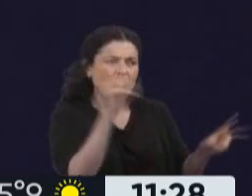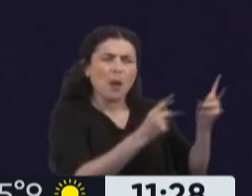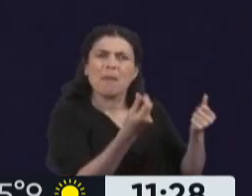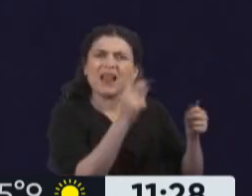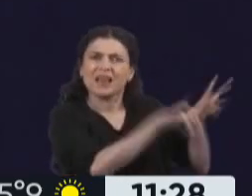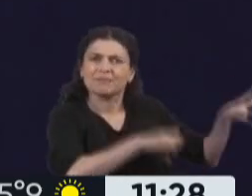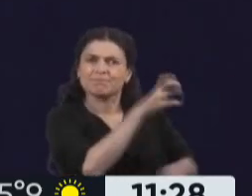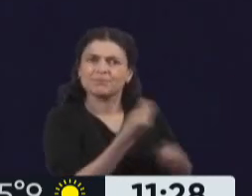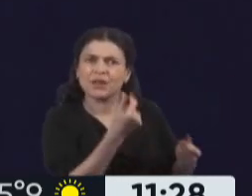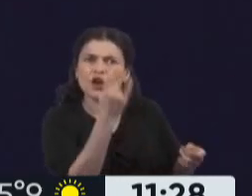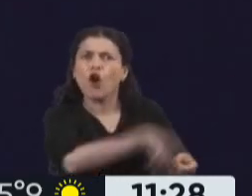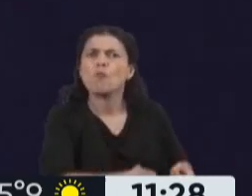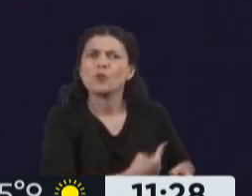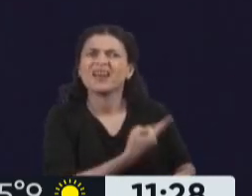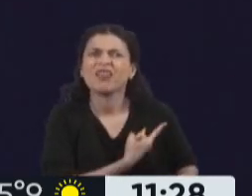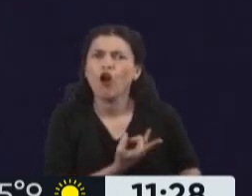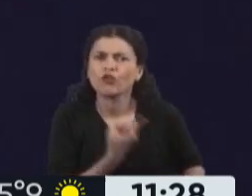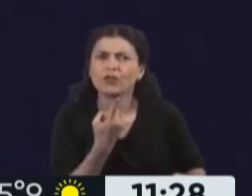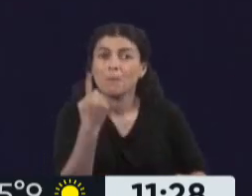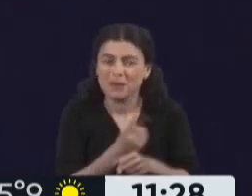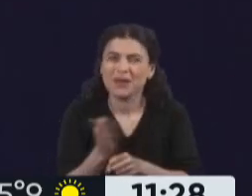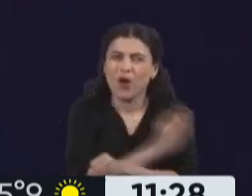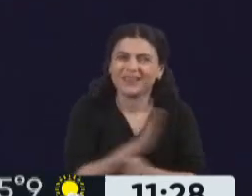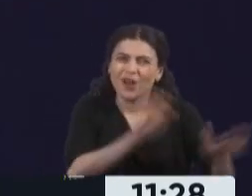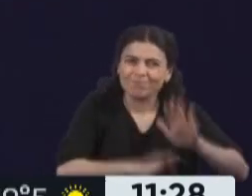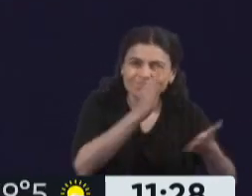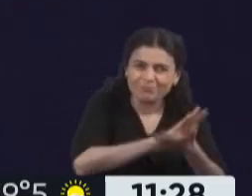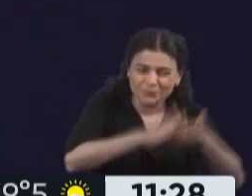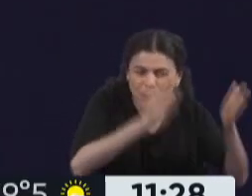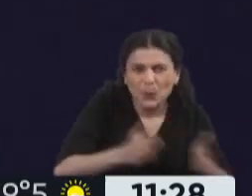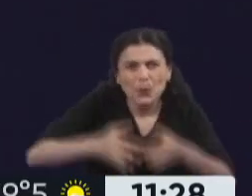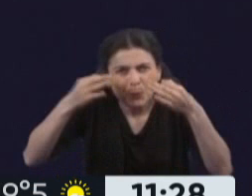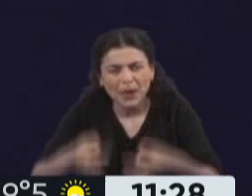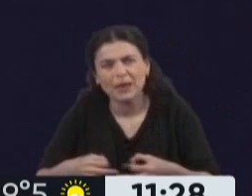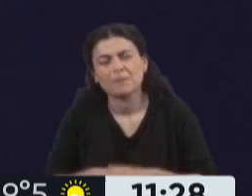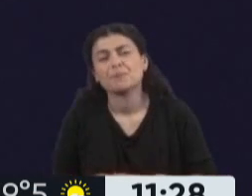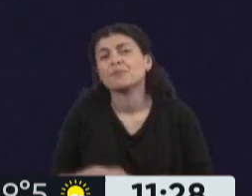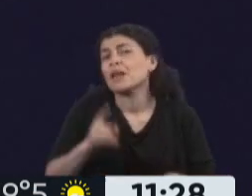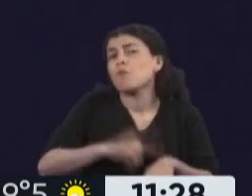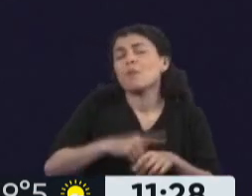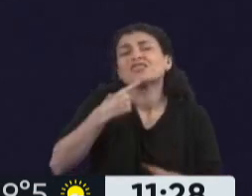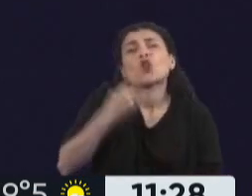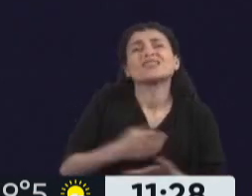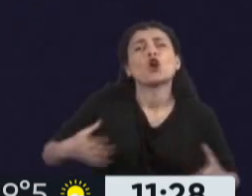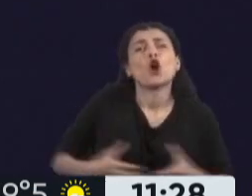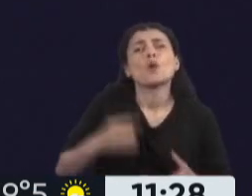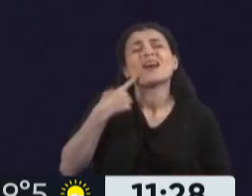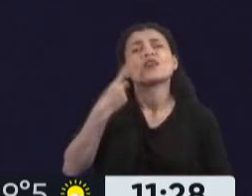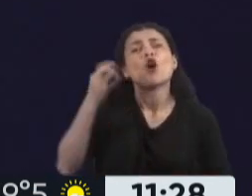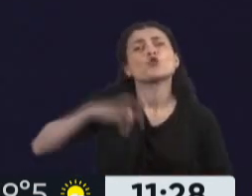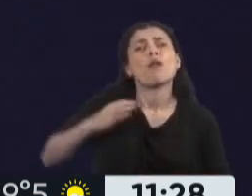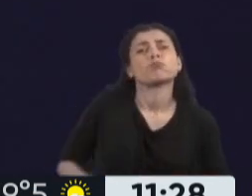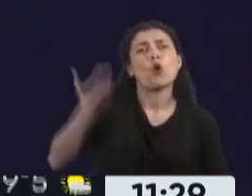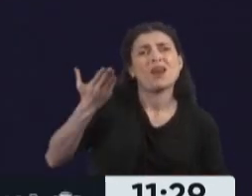no recuerdo si con usted o con otro colega suyo. Digo, cuando uno aumenta los jubilados, y vamos a suponer que uno